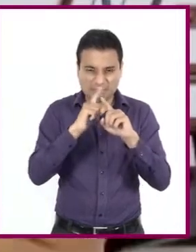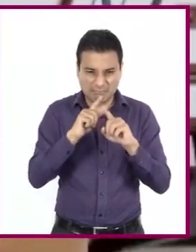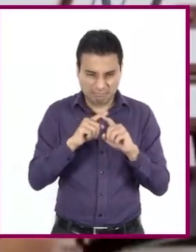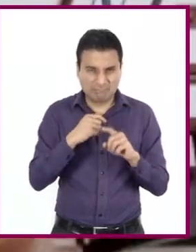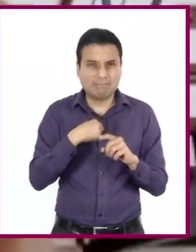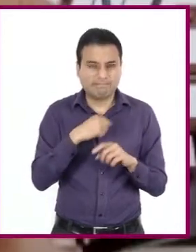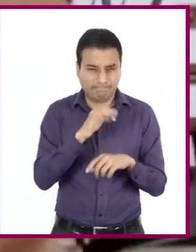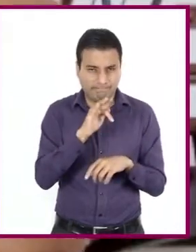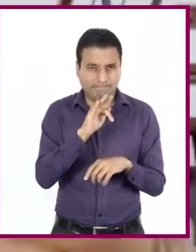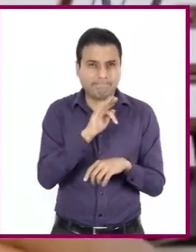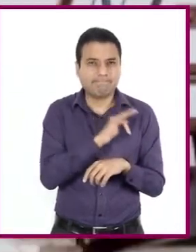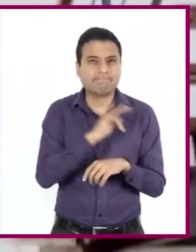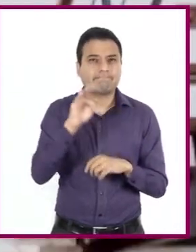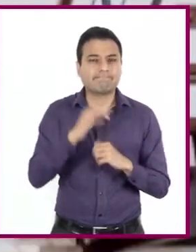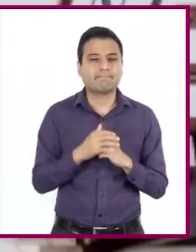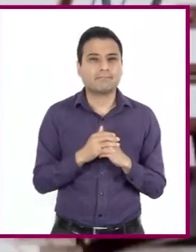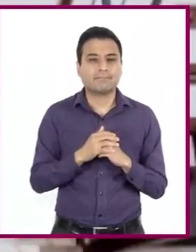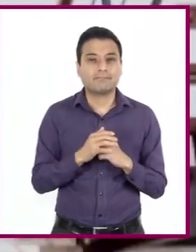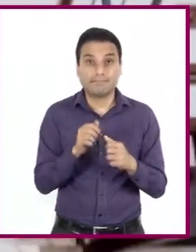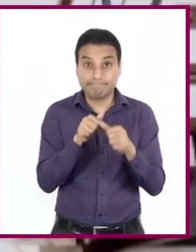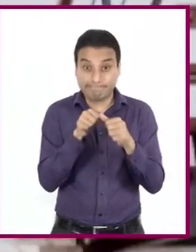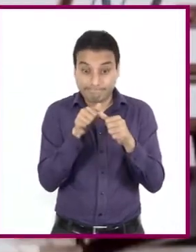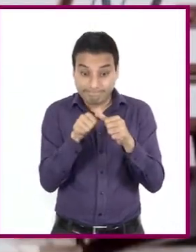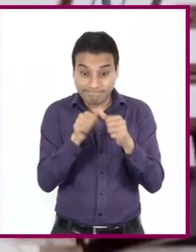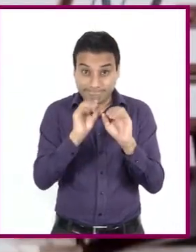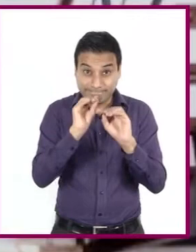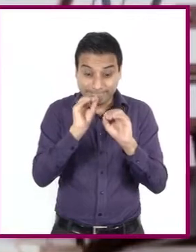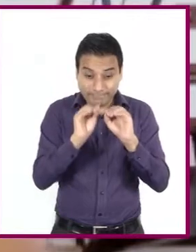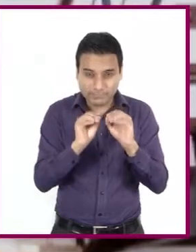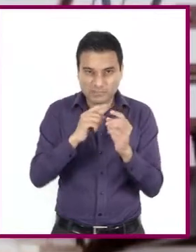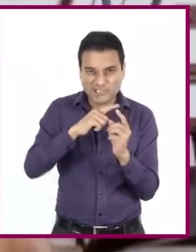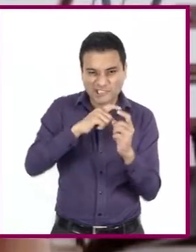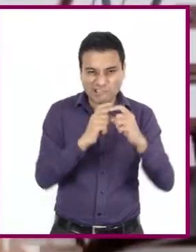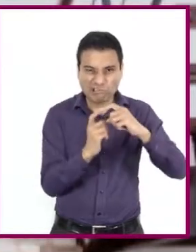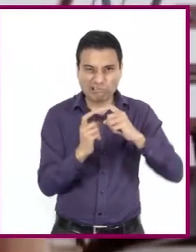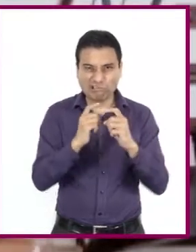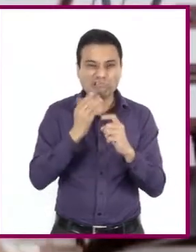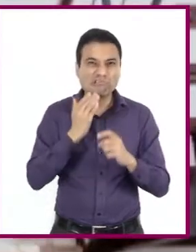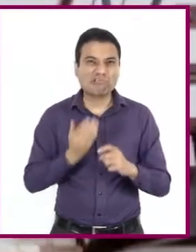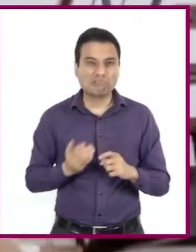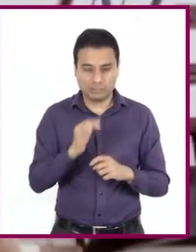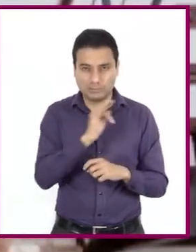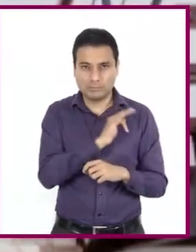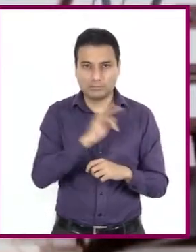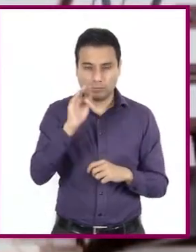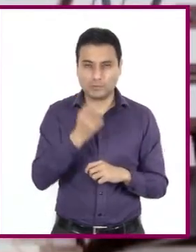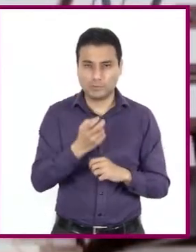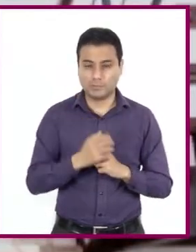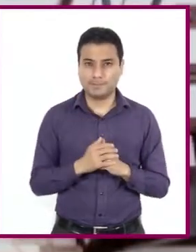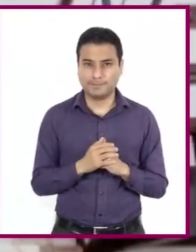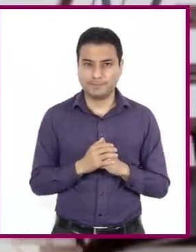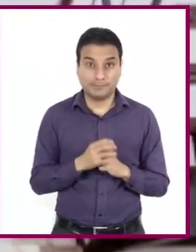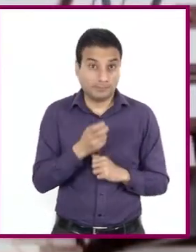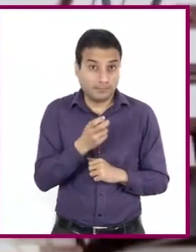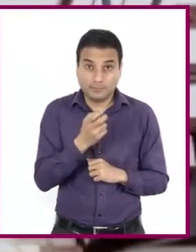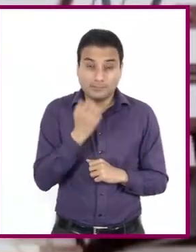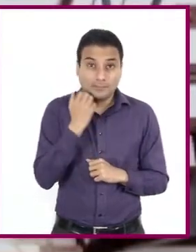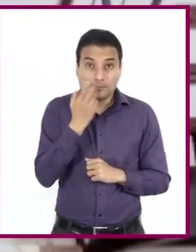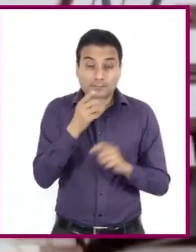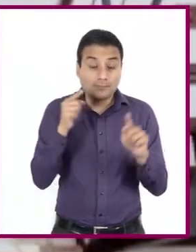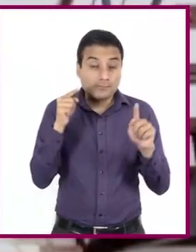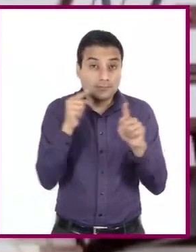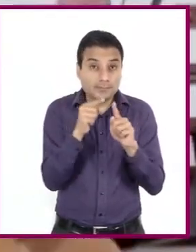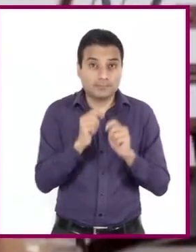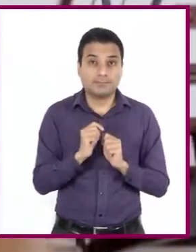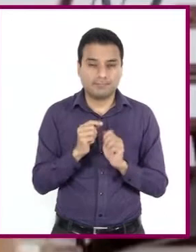sino porque el diseño de esa letra es complicado. Y eso es parte del efecto que quiere generar el